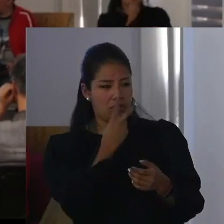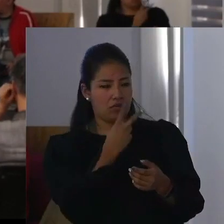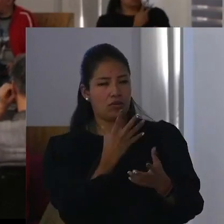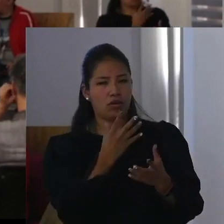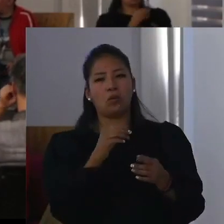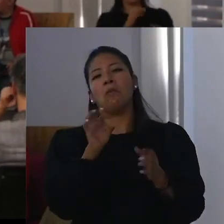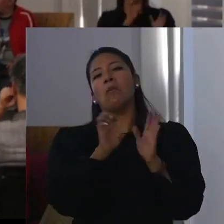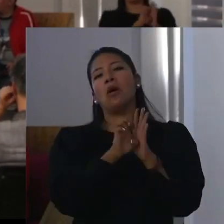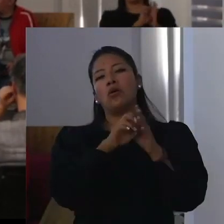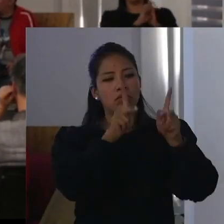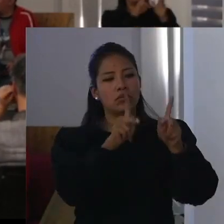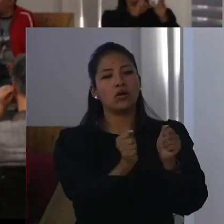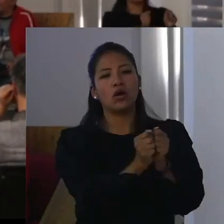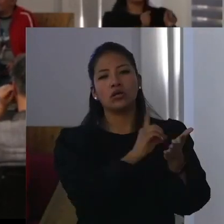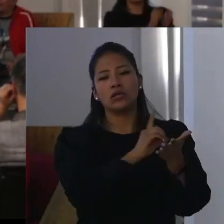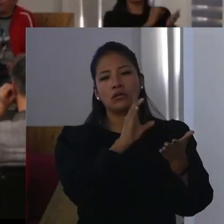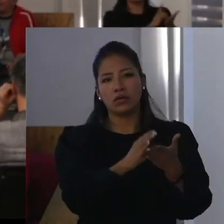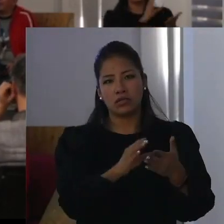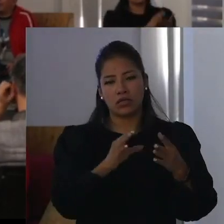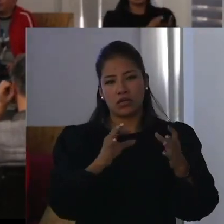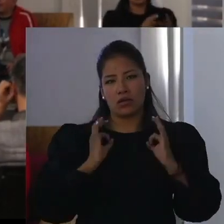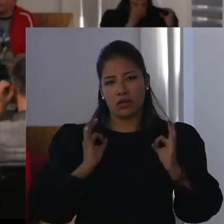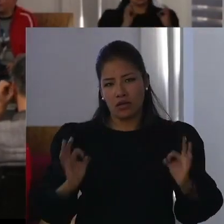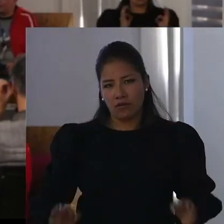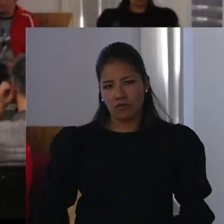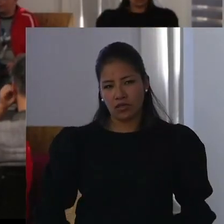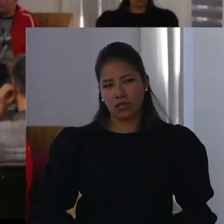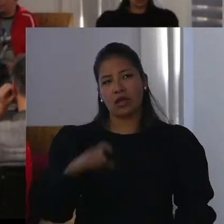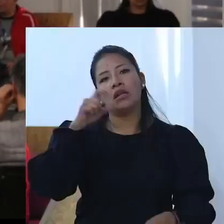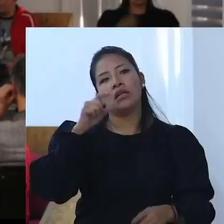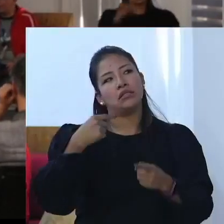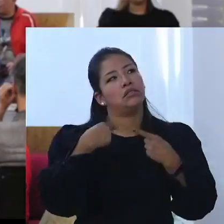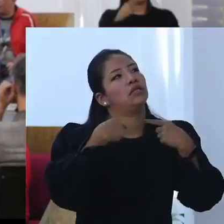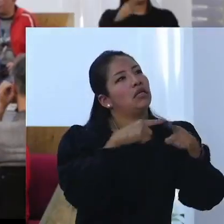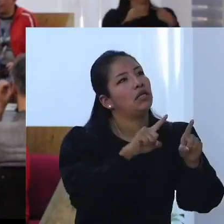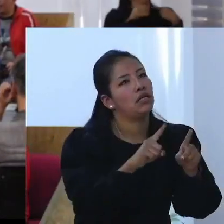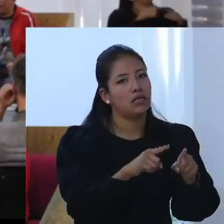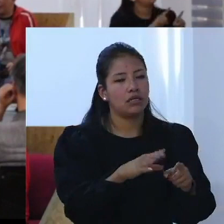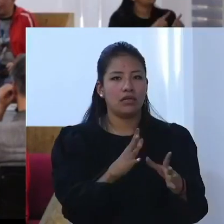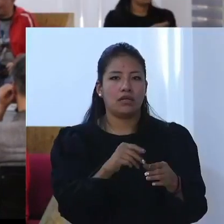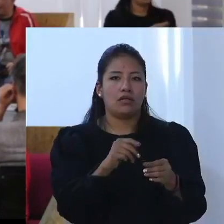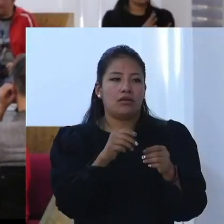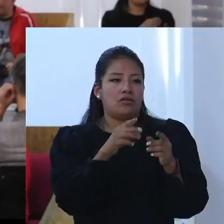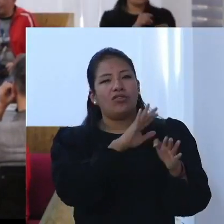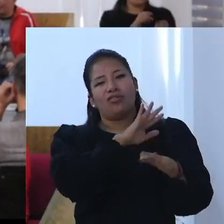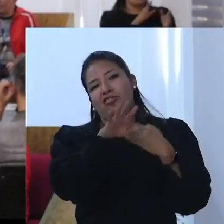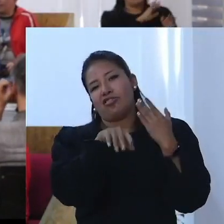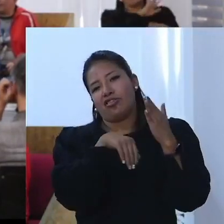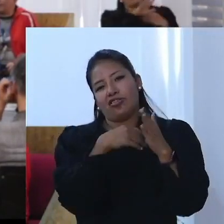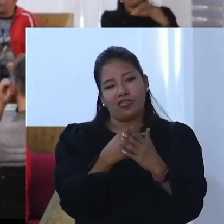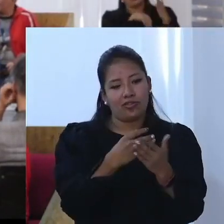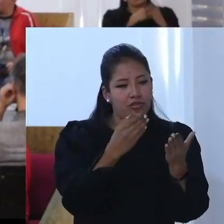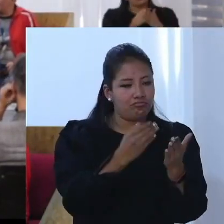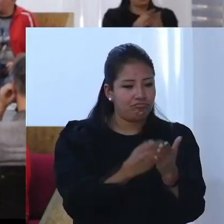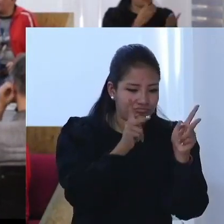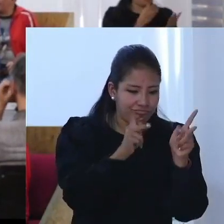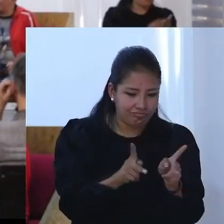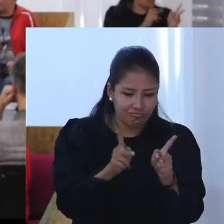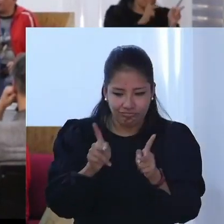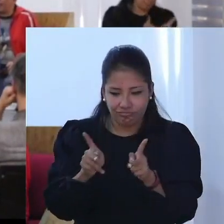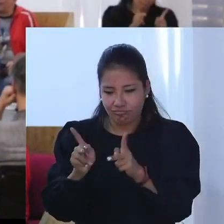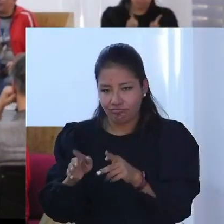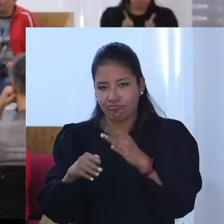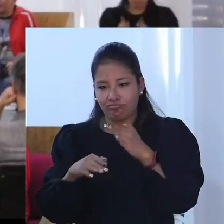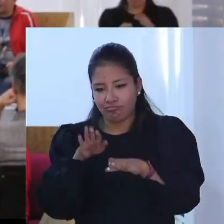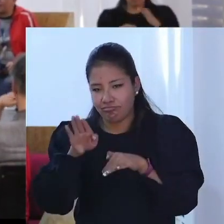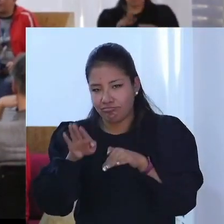por ejemplo tenga que ir ahí hacer el trámite no estar presente físicamente ahí no es que pasaría con una persona no sé con